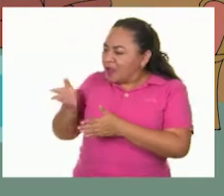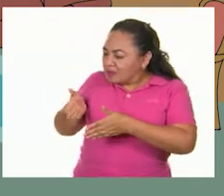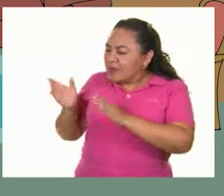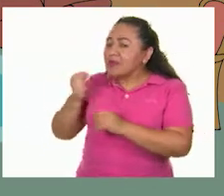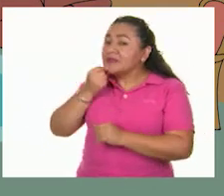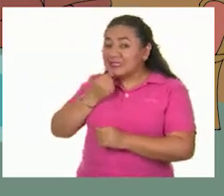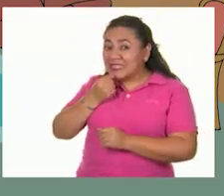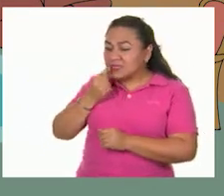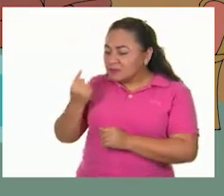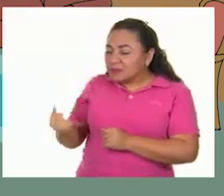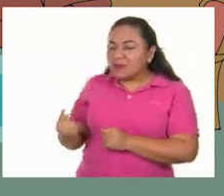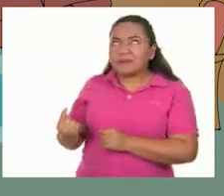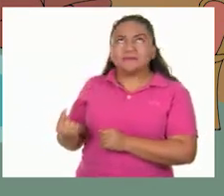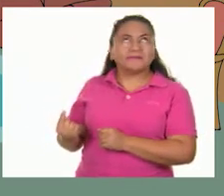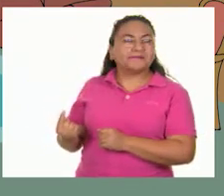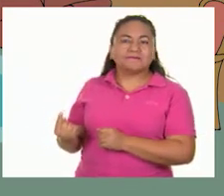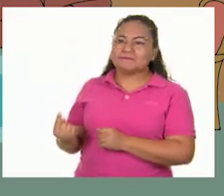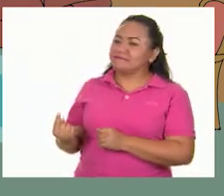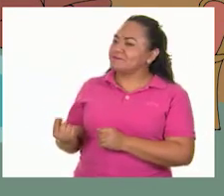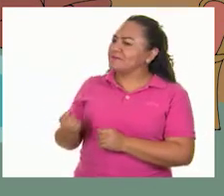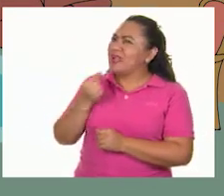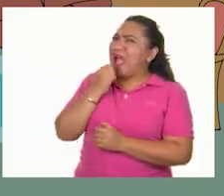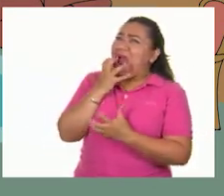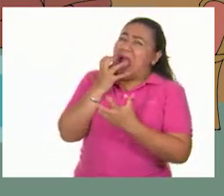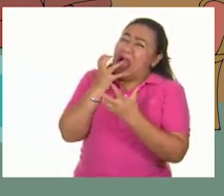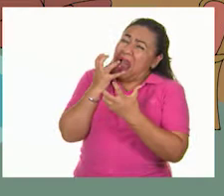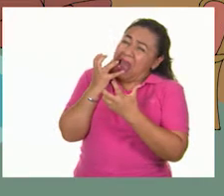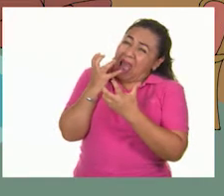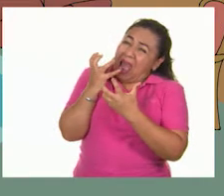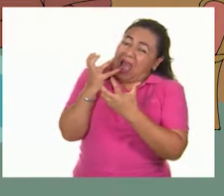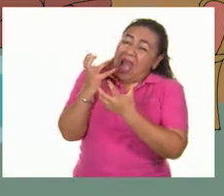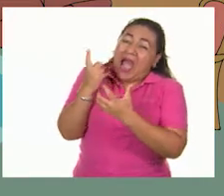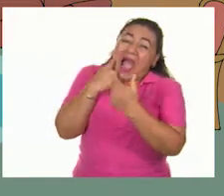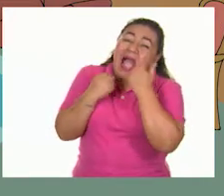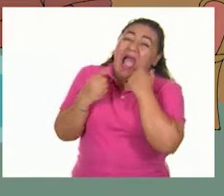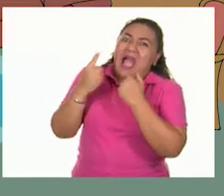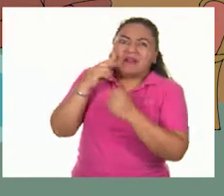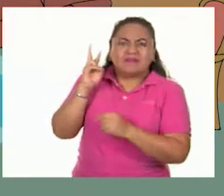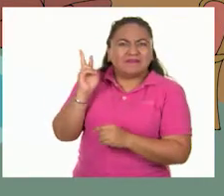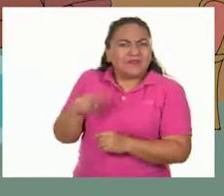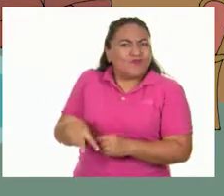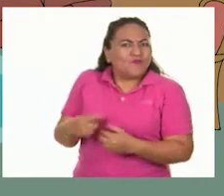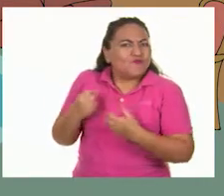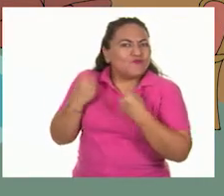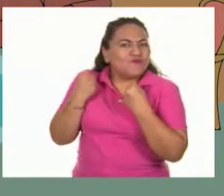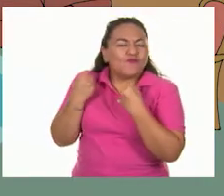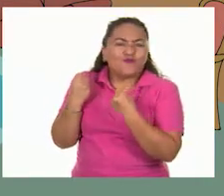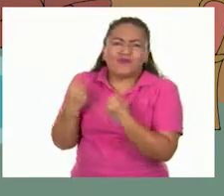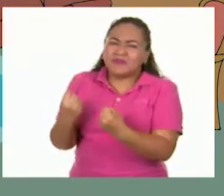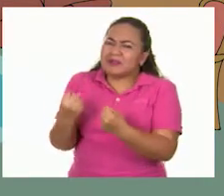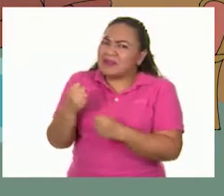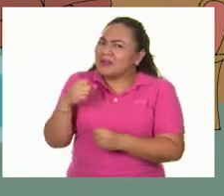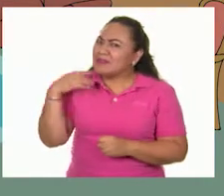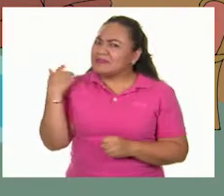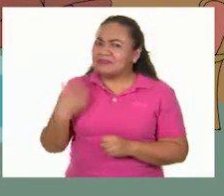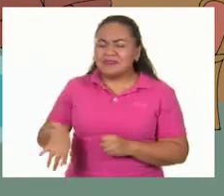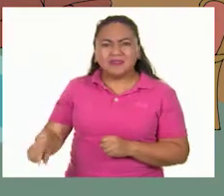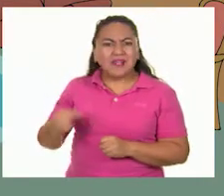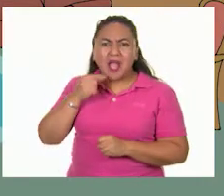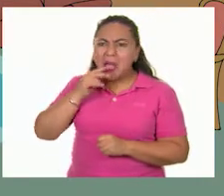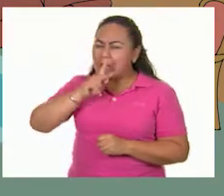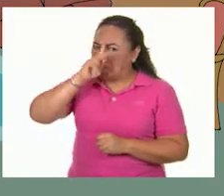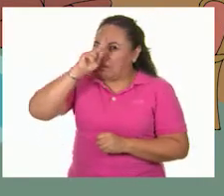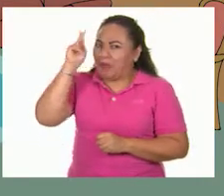un chamaco. Pero privado, ¿eh? Haciendo un berrinche de aquellos. Estaba, pero trastornado,